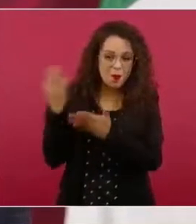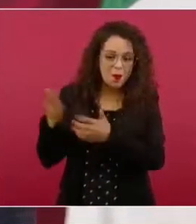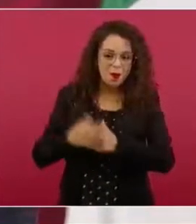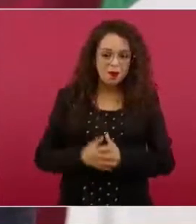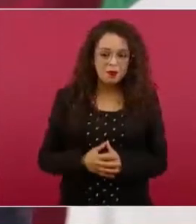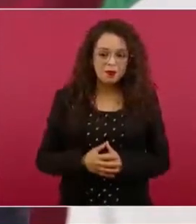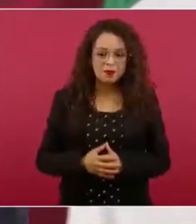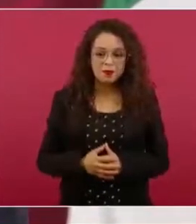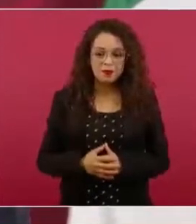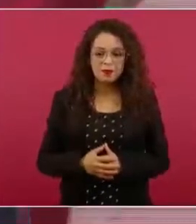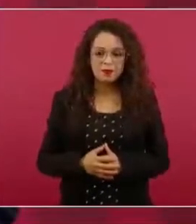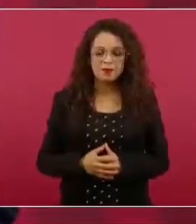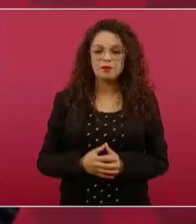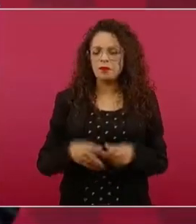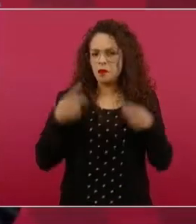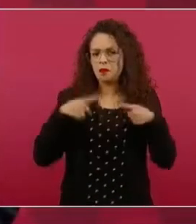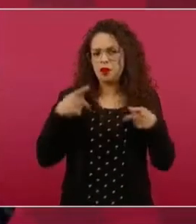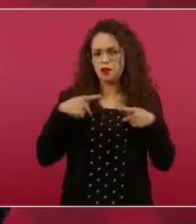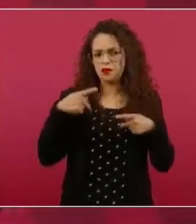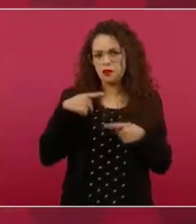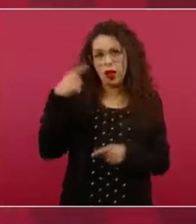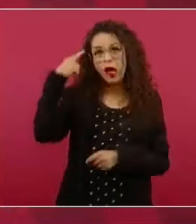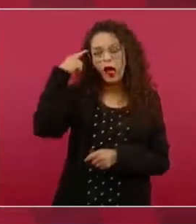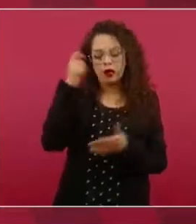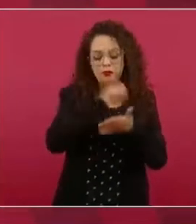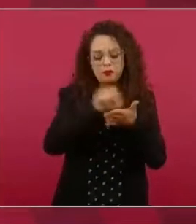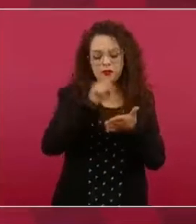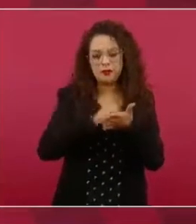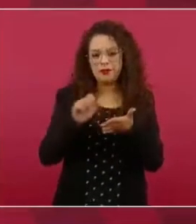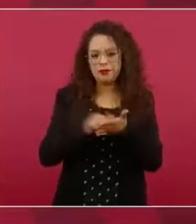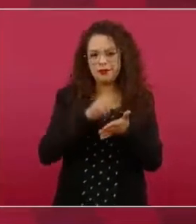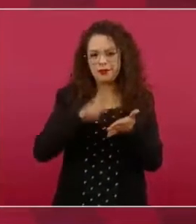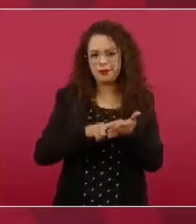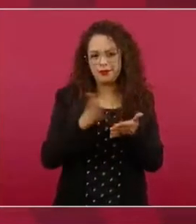Todos los articulistas hagan un ejercicio hoy